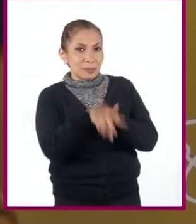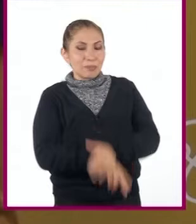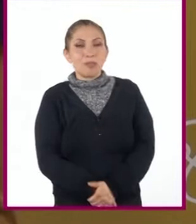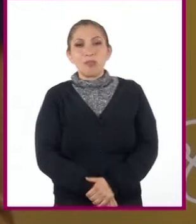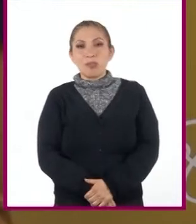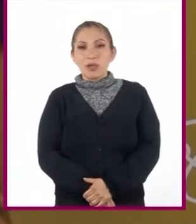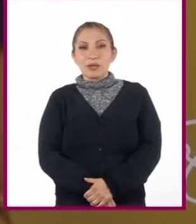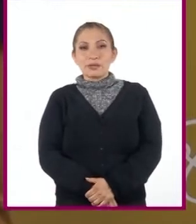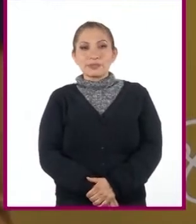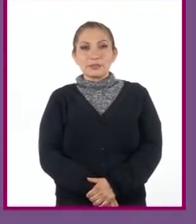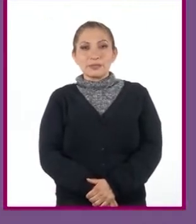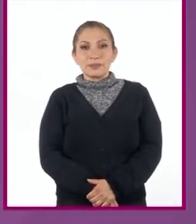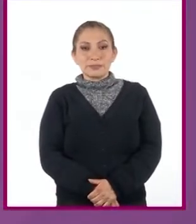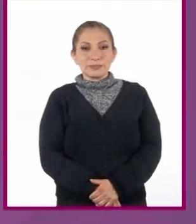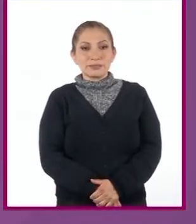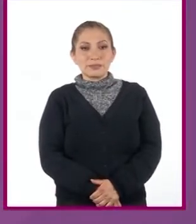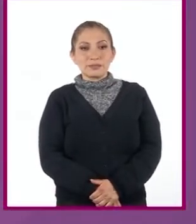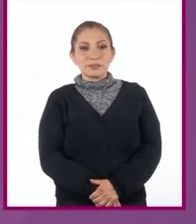cápsula.